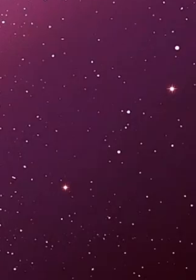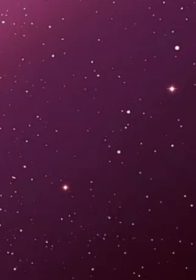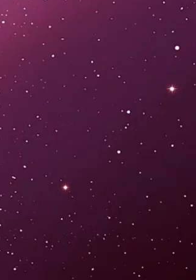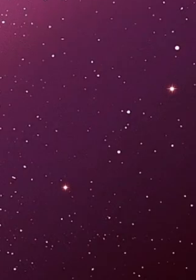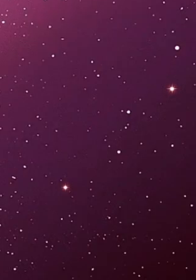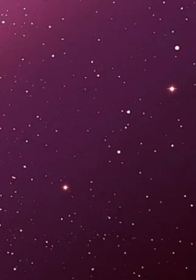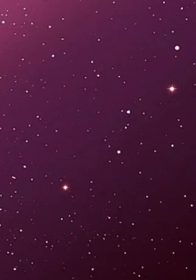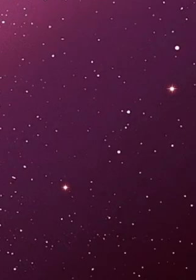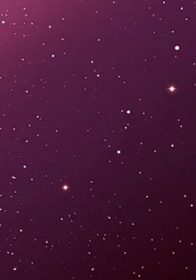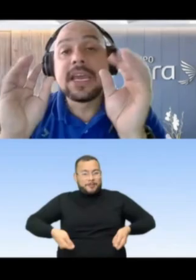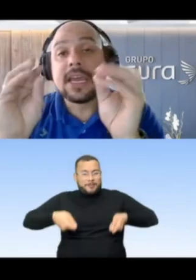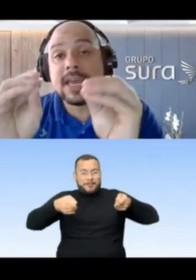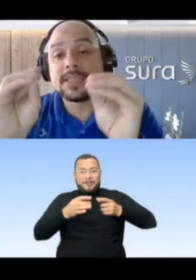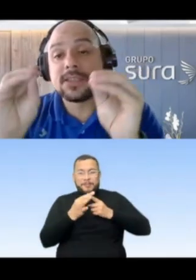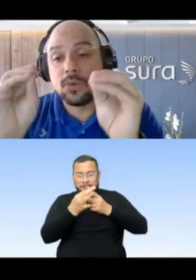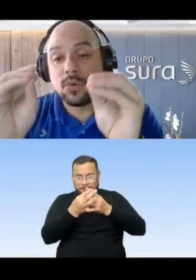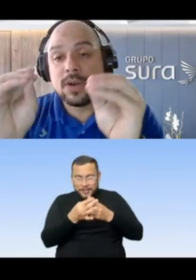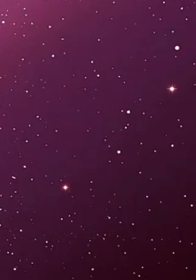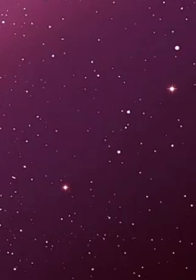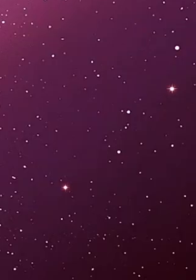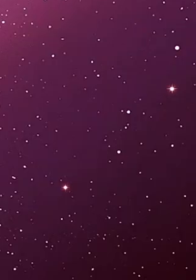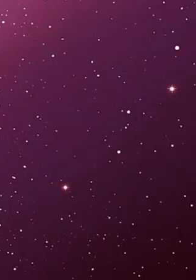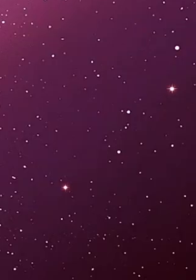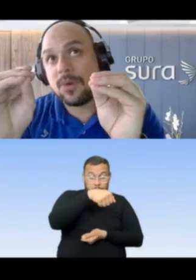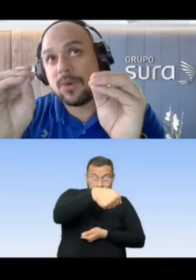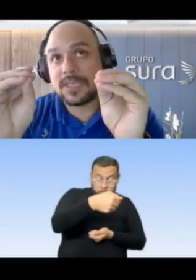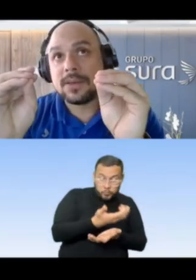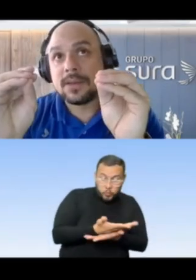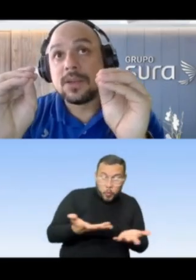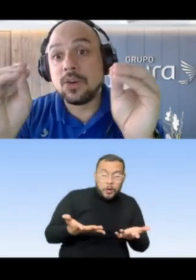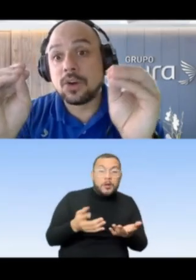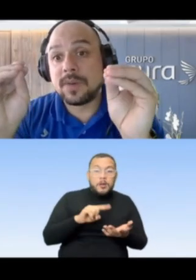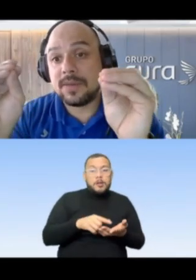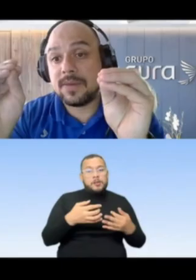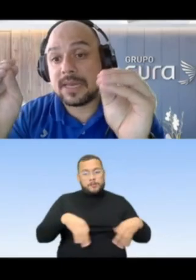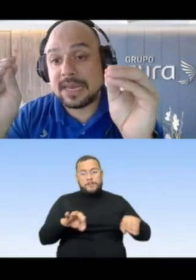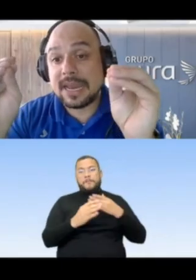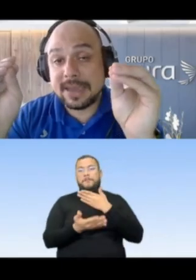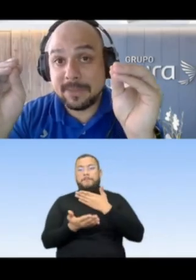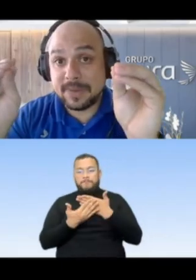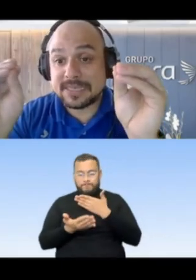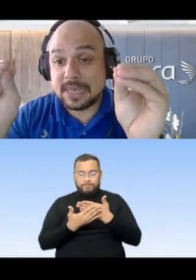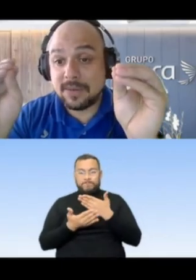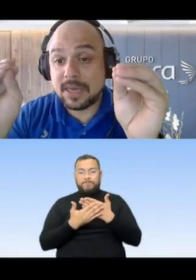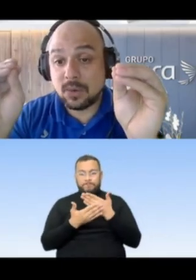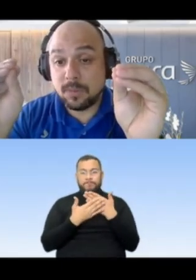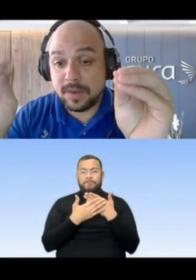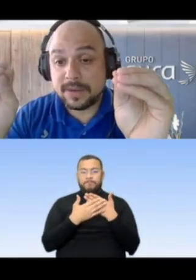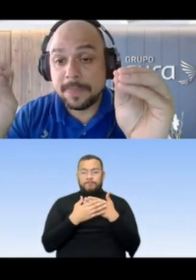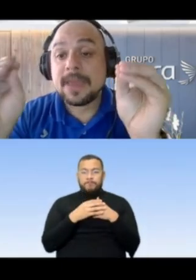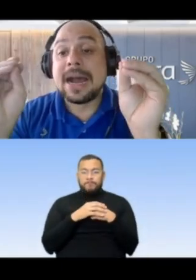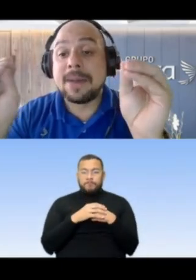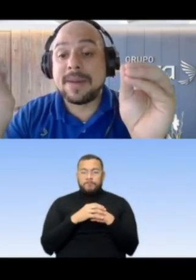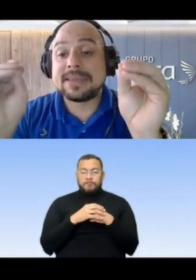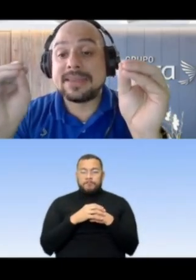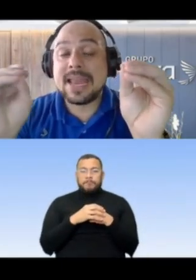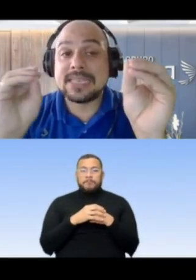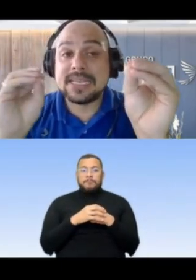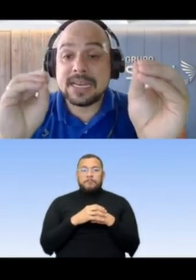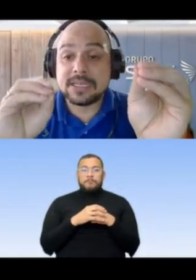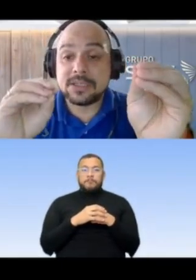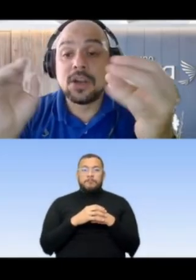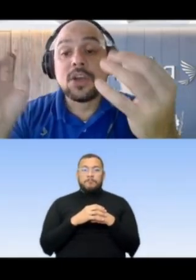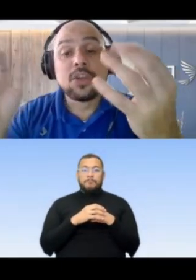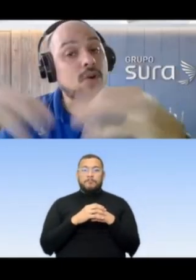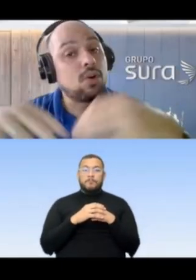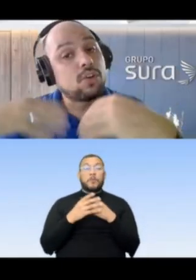camillas, señalización de botiquines. Es una, digámoslo así, normatividad que la empresa debe de cumplir. Aparte